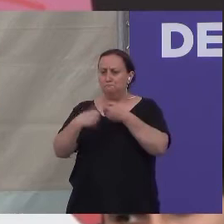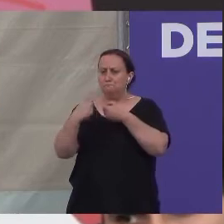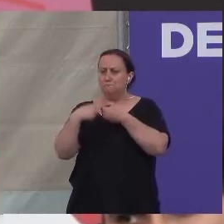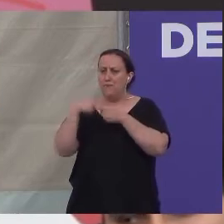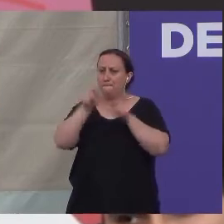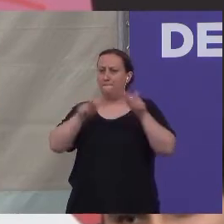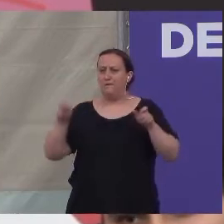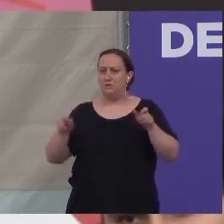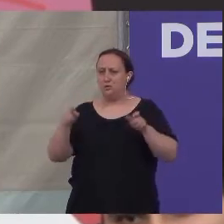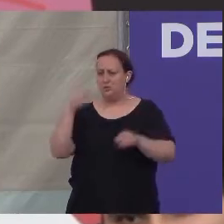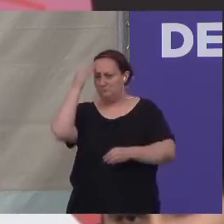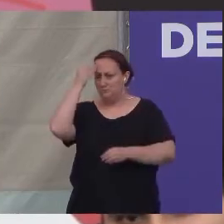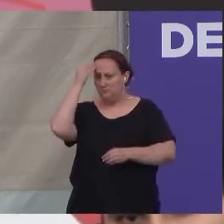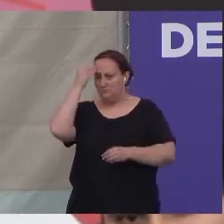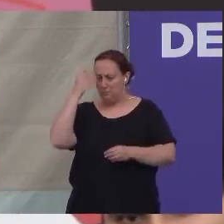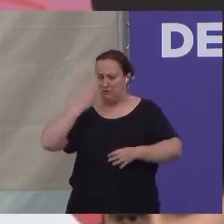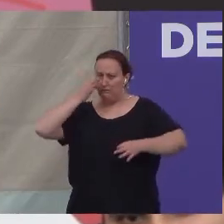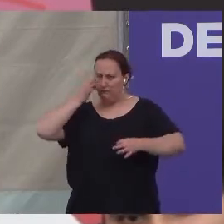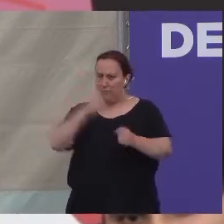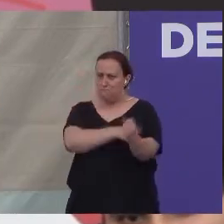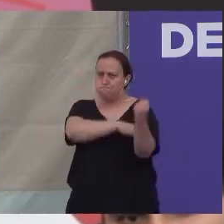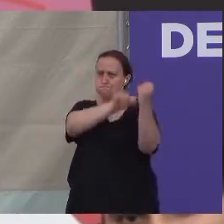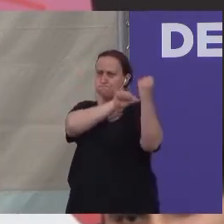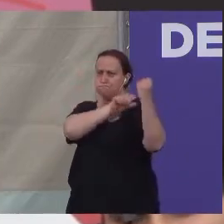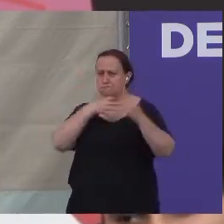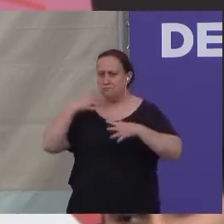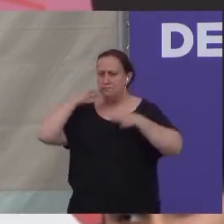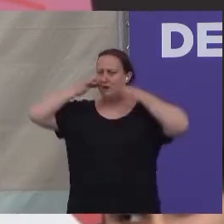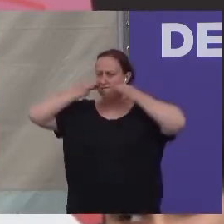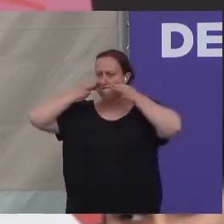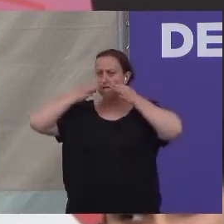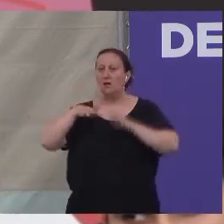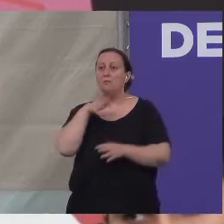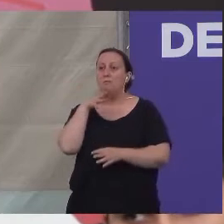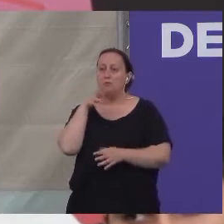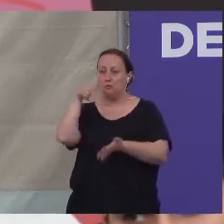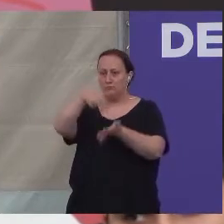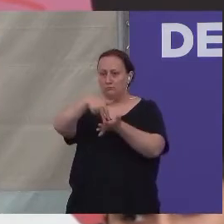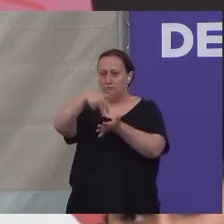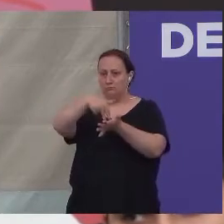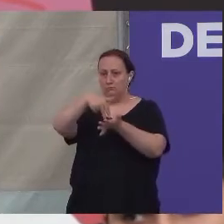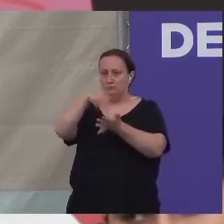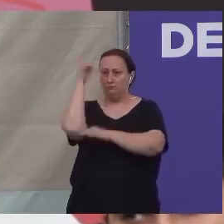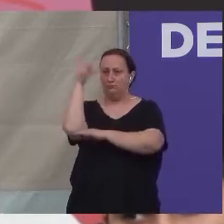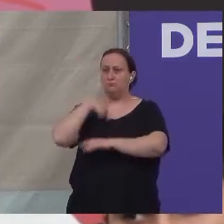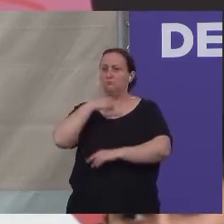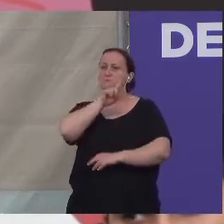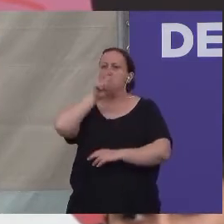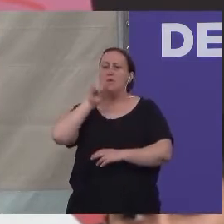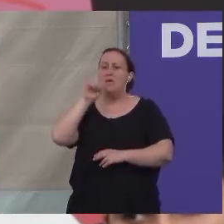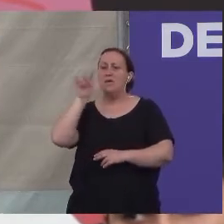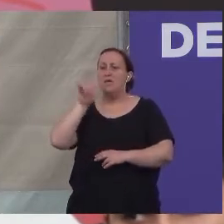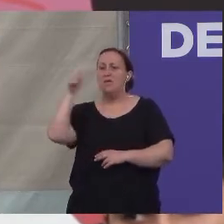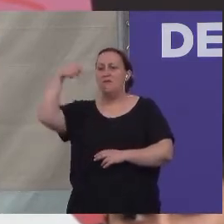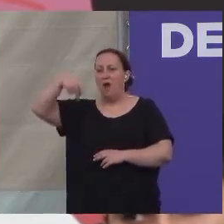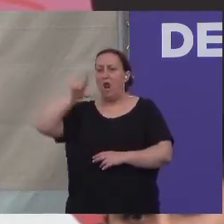tarea de empoderamiento real de los círculos. Y por eso estoy hoy aquí diciéndoos que me llamo Iván López y que me